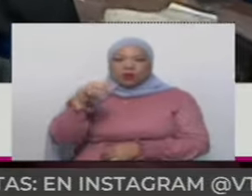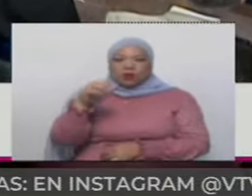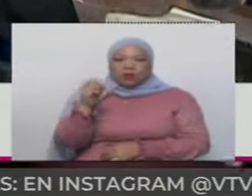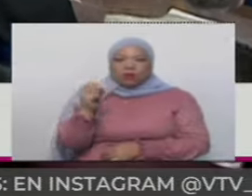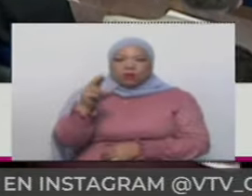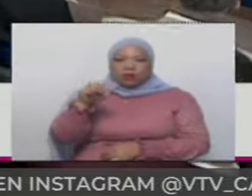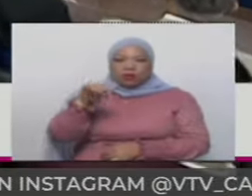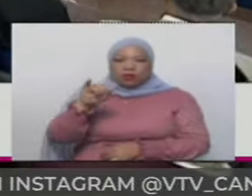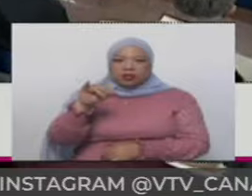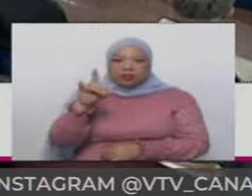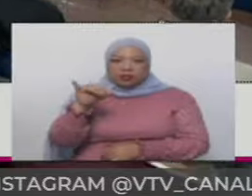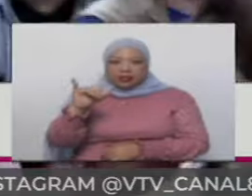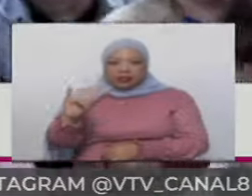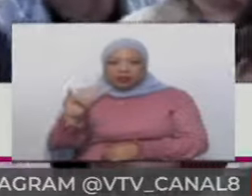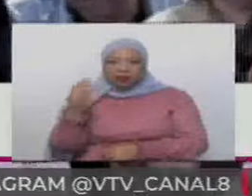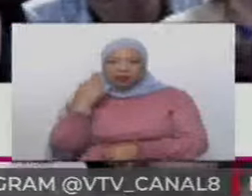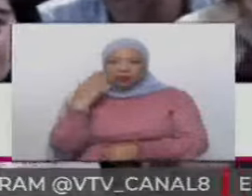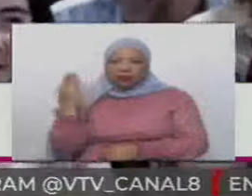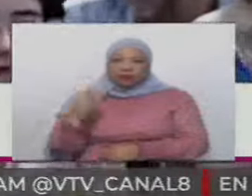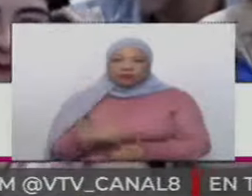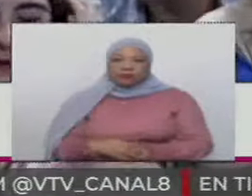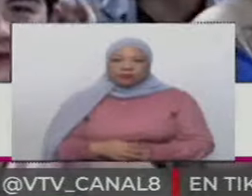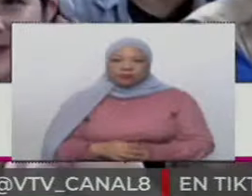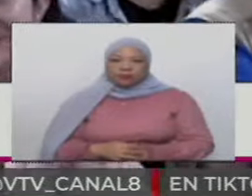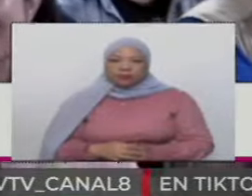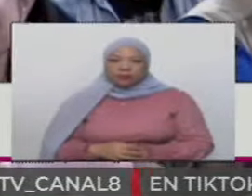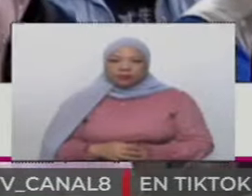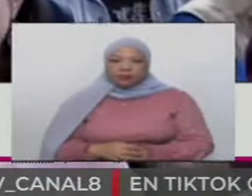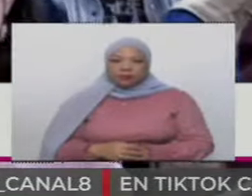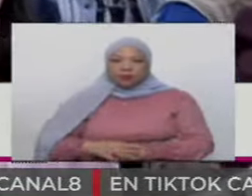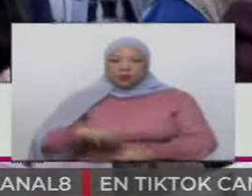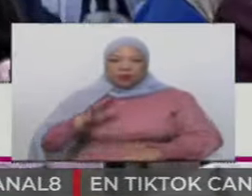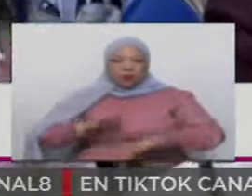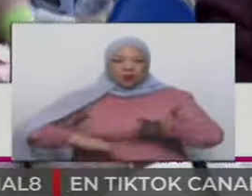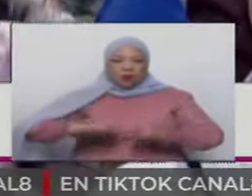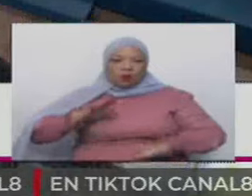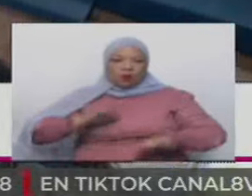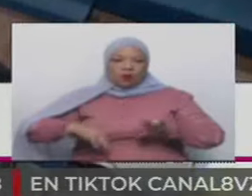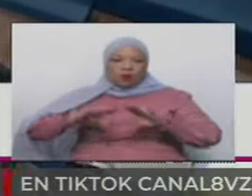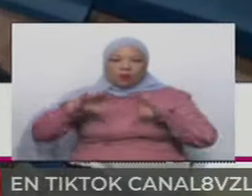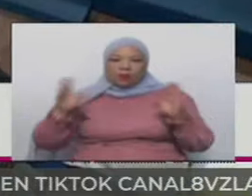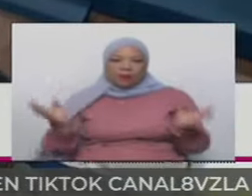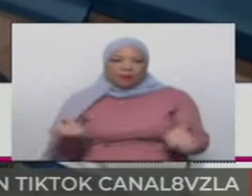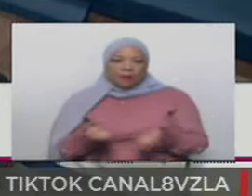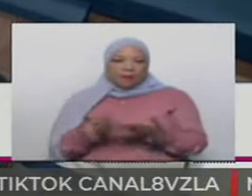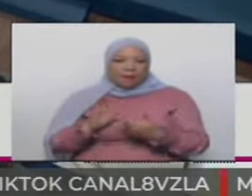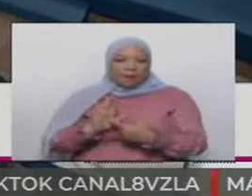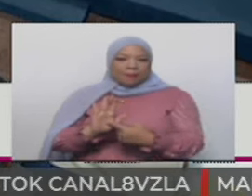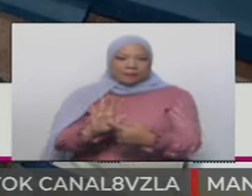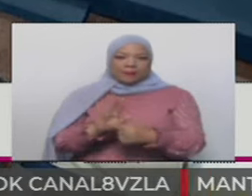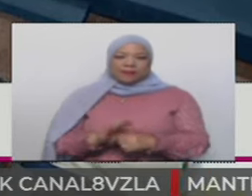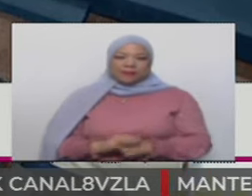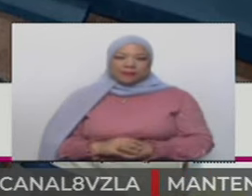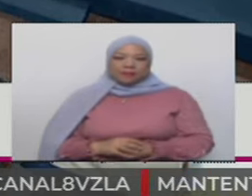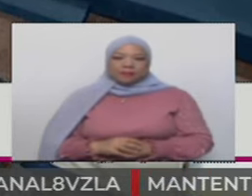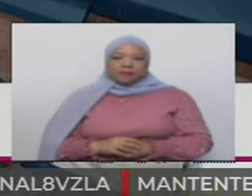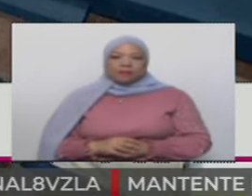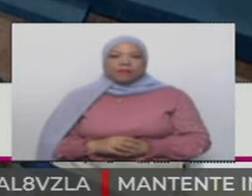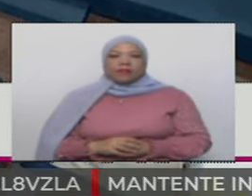Demetria Casimira, de San Agustín y Barlovento para el mundo, ¿ah? De Elis